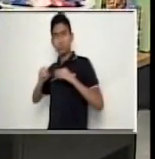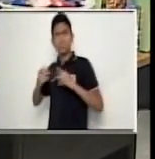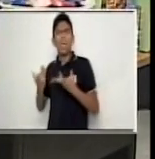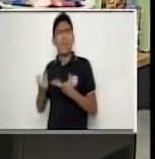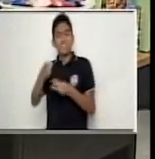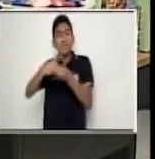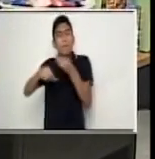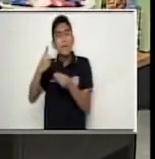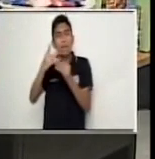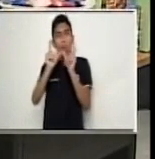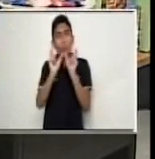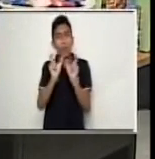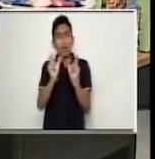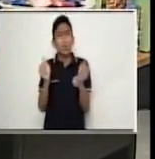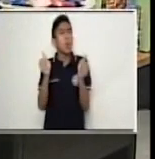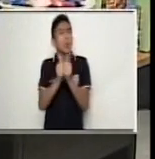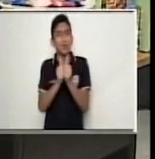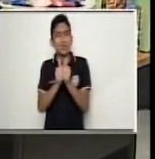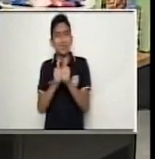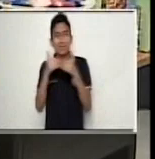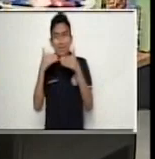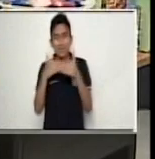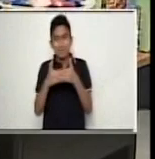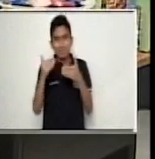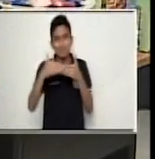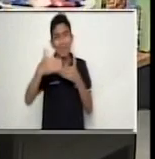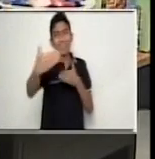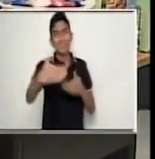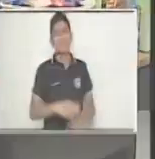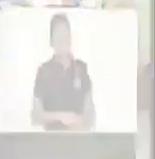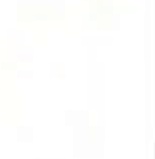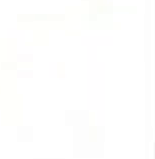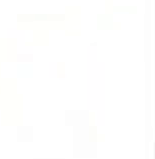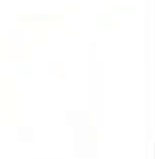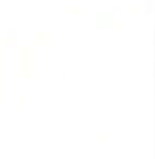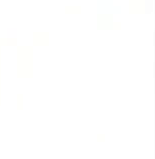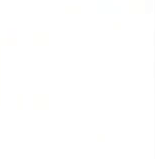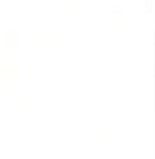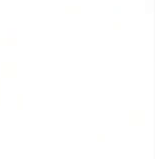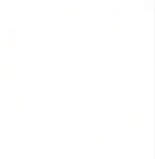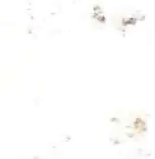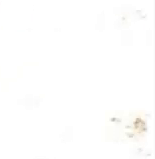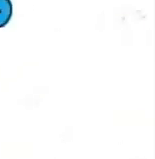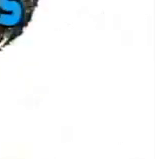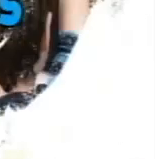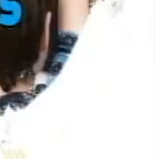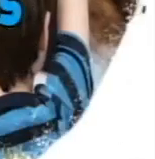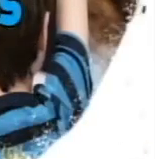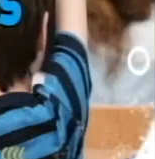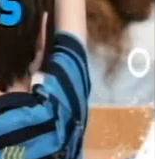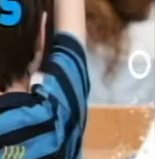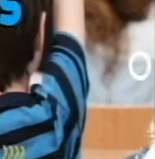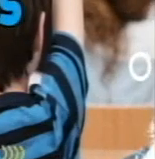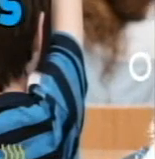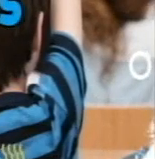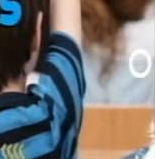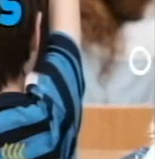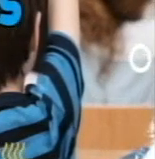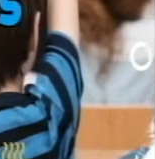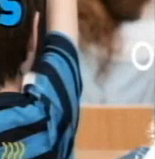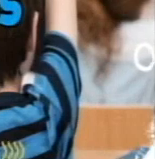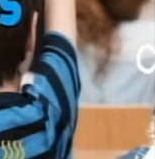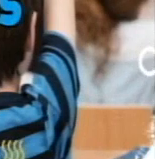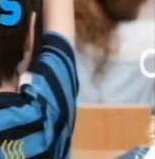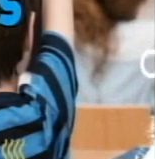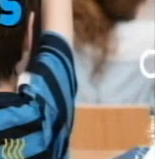y de tu familia. Juntos saldremos adelante. A continuación, matemática y ciencias